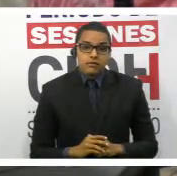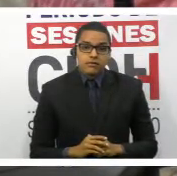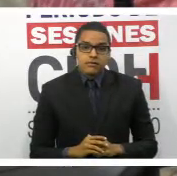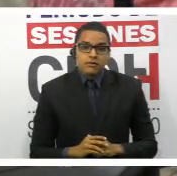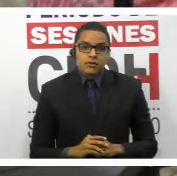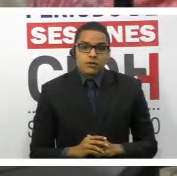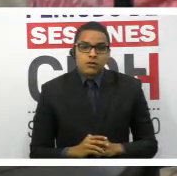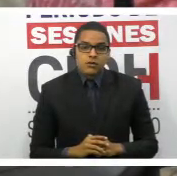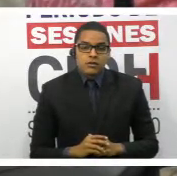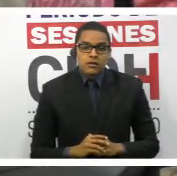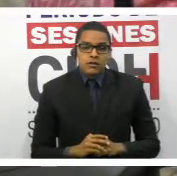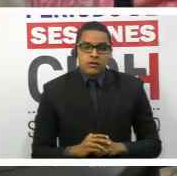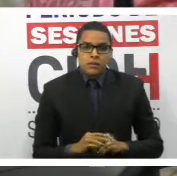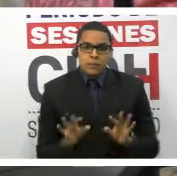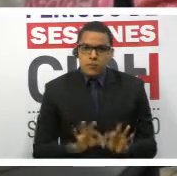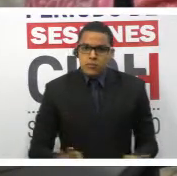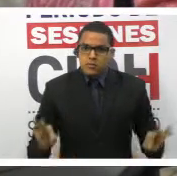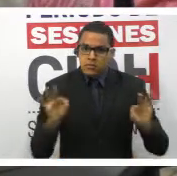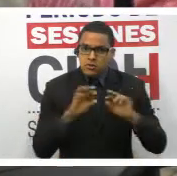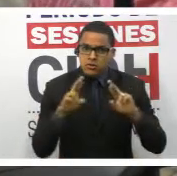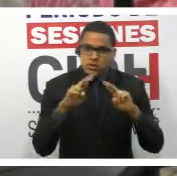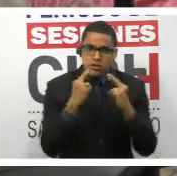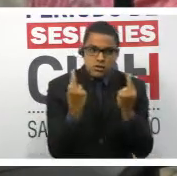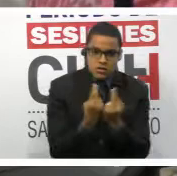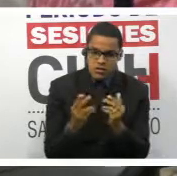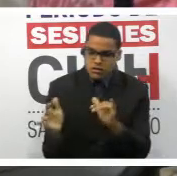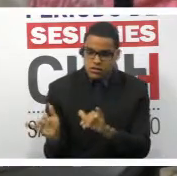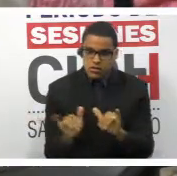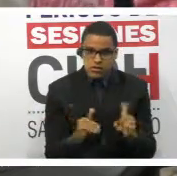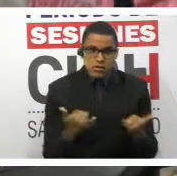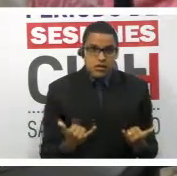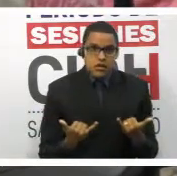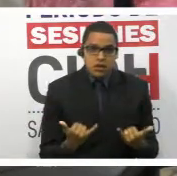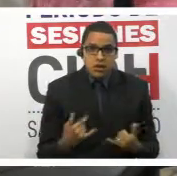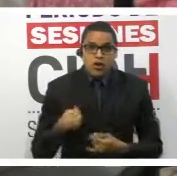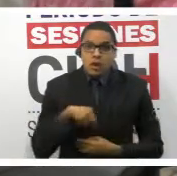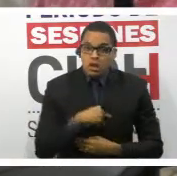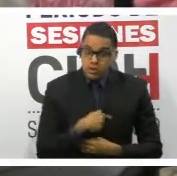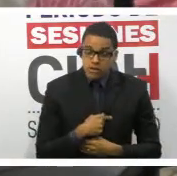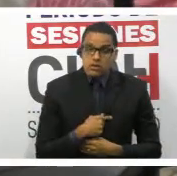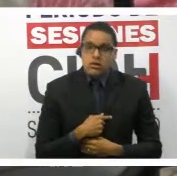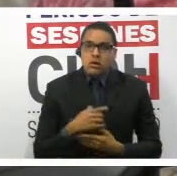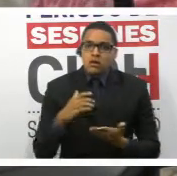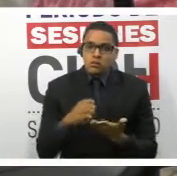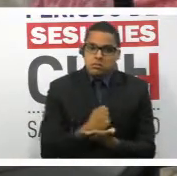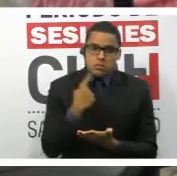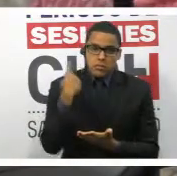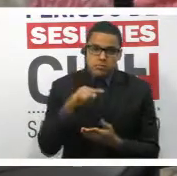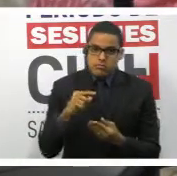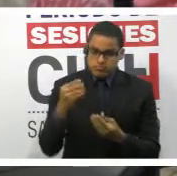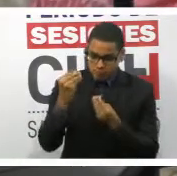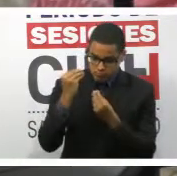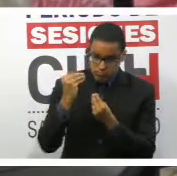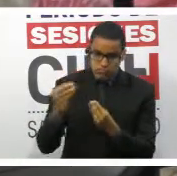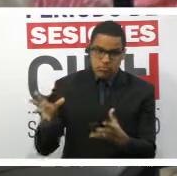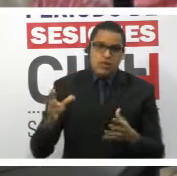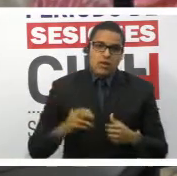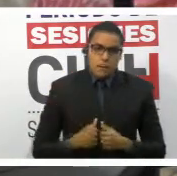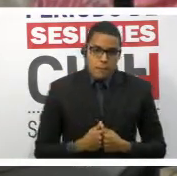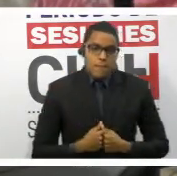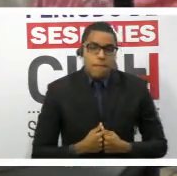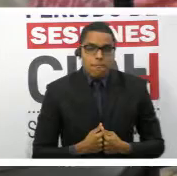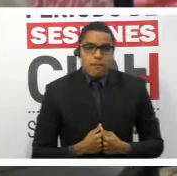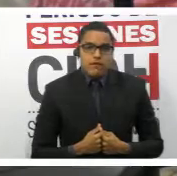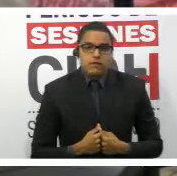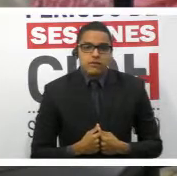espacios se pueda apoyar y se puedan denunciar y demandar esos esos y esas